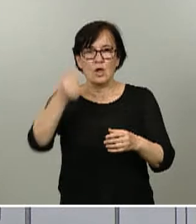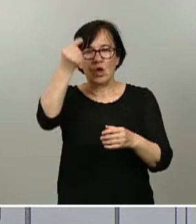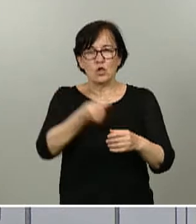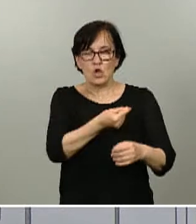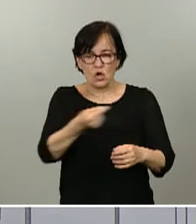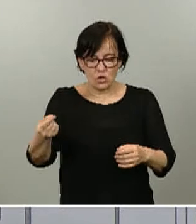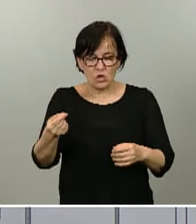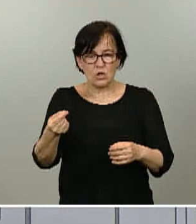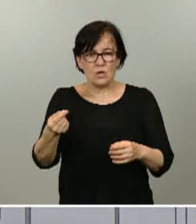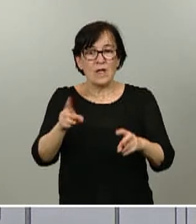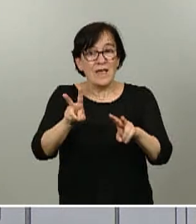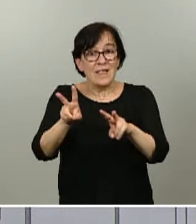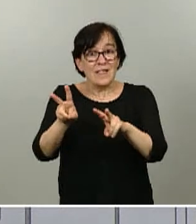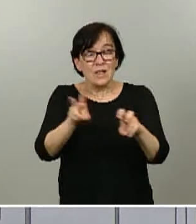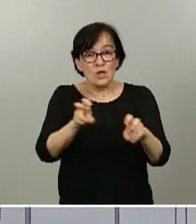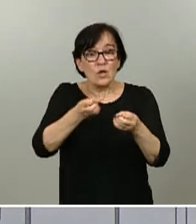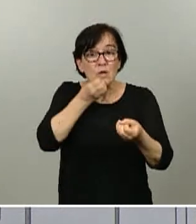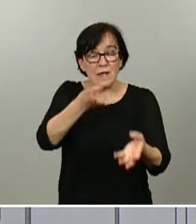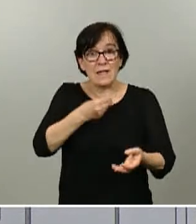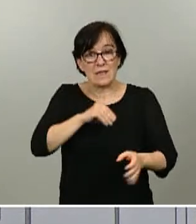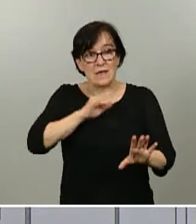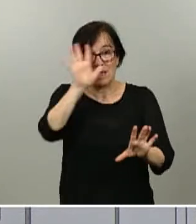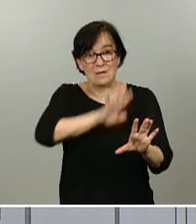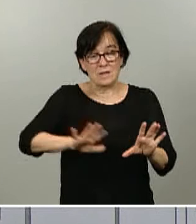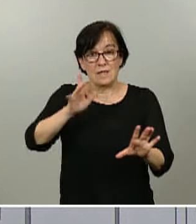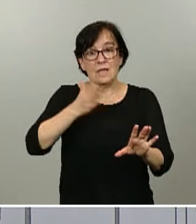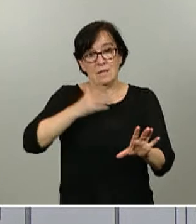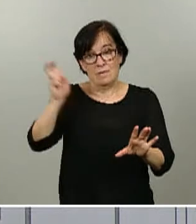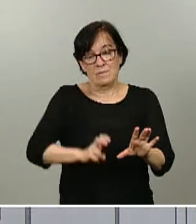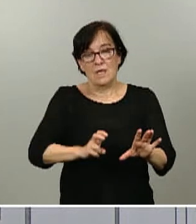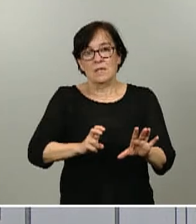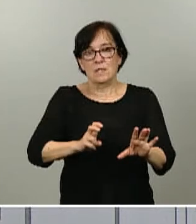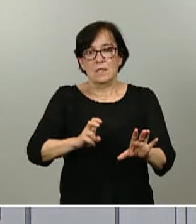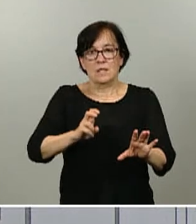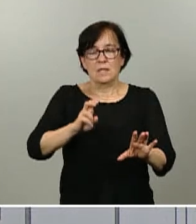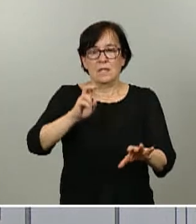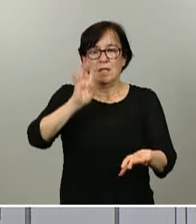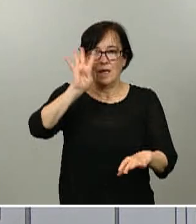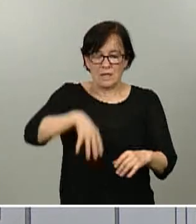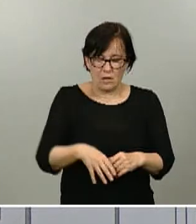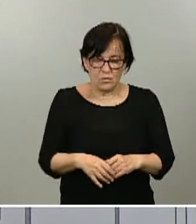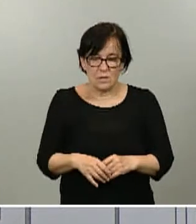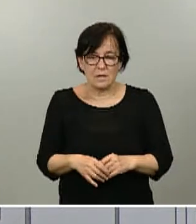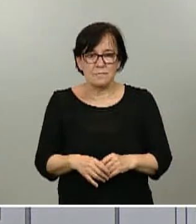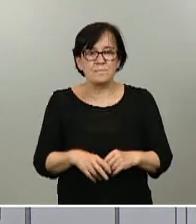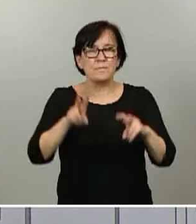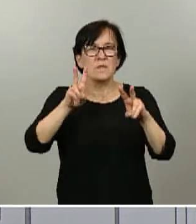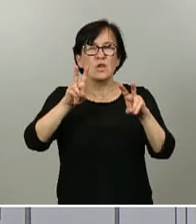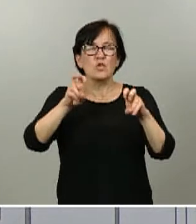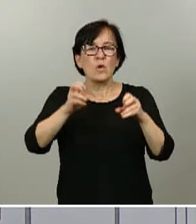los nuevos casos notificados en España provienen de esta comunidad autónoma. Los nuevos casos